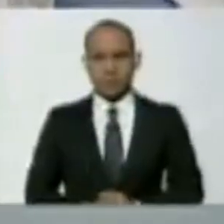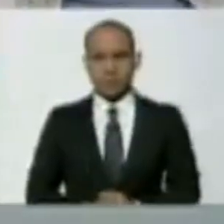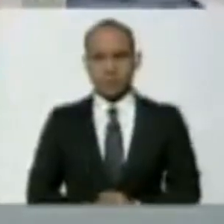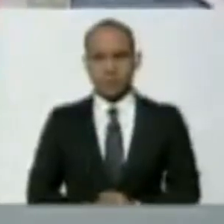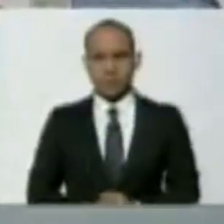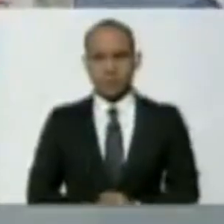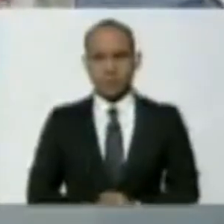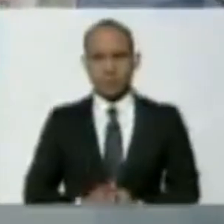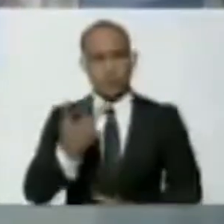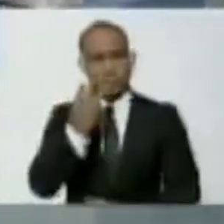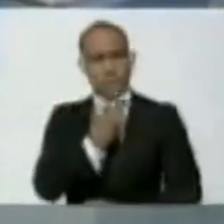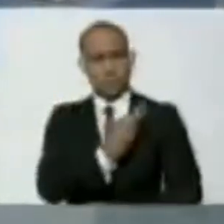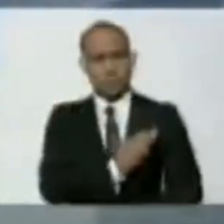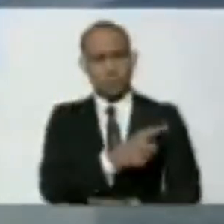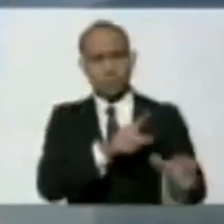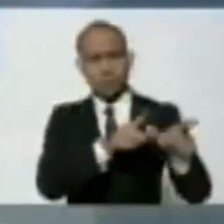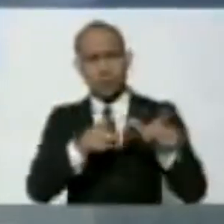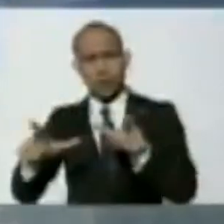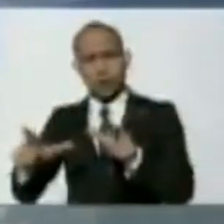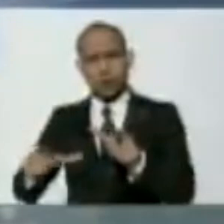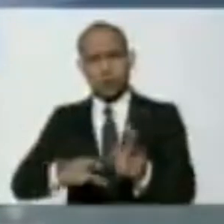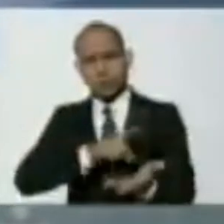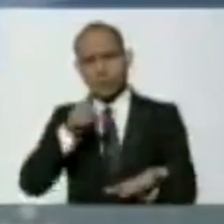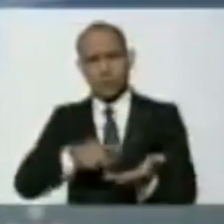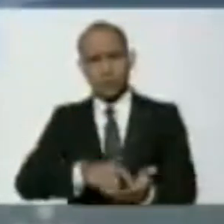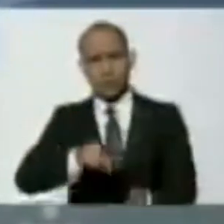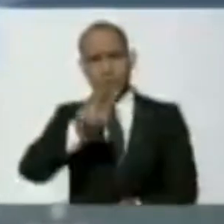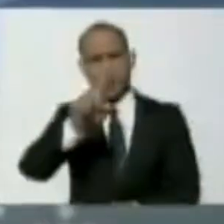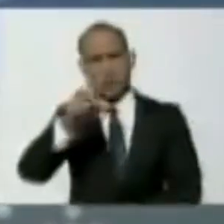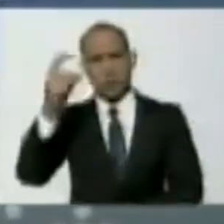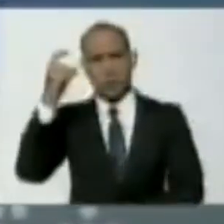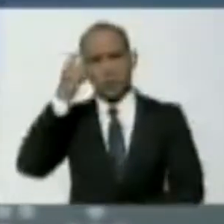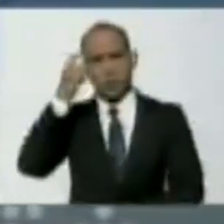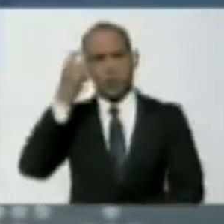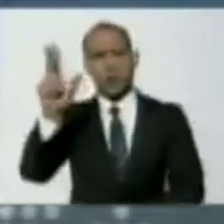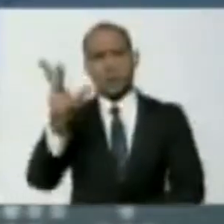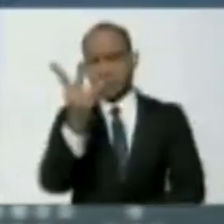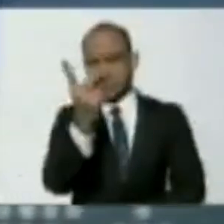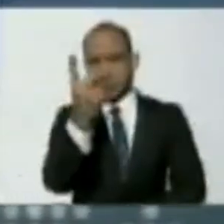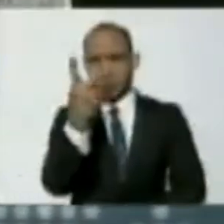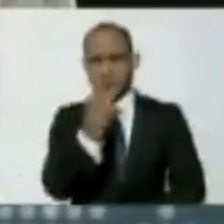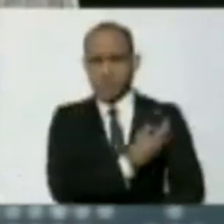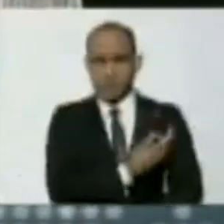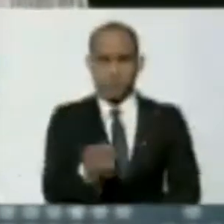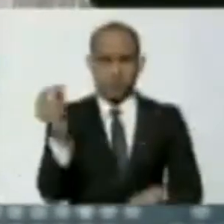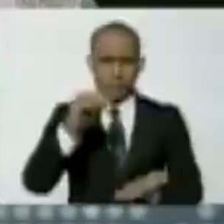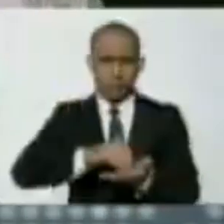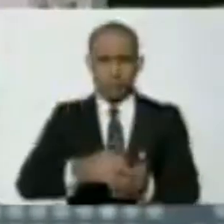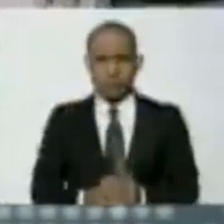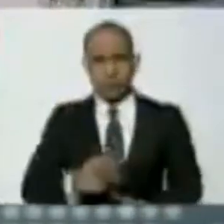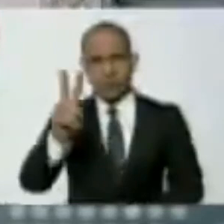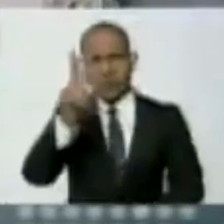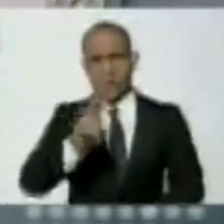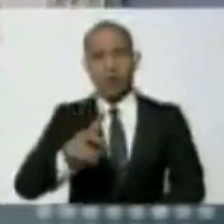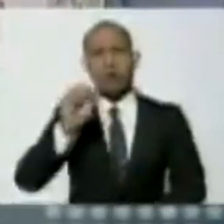Pinchazo, le ponen su vacuna y en 21 días viene la segunda parte de la vacuna. Venezuela